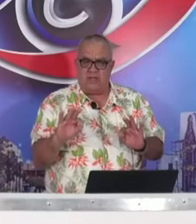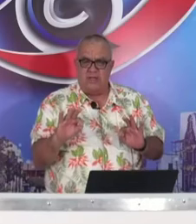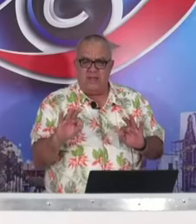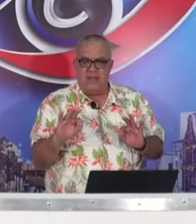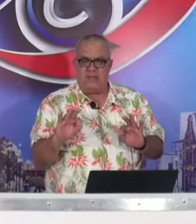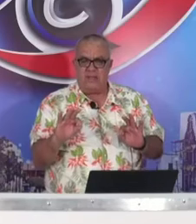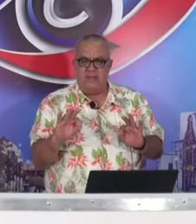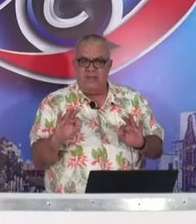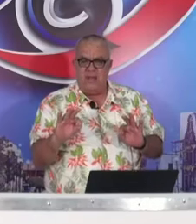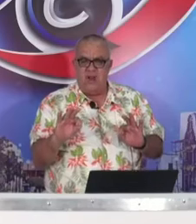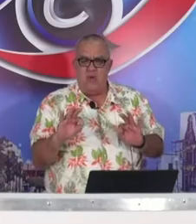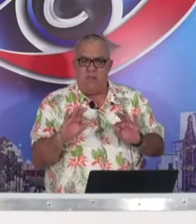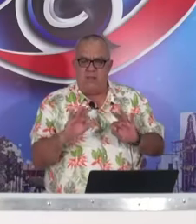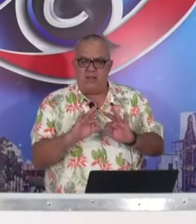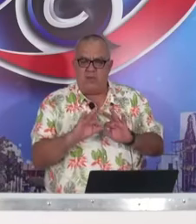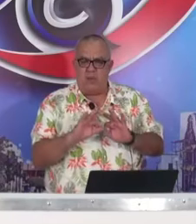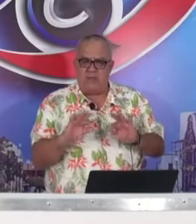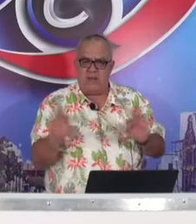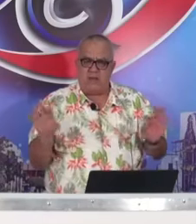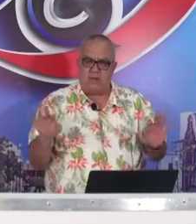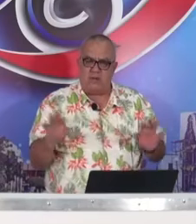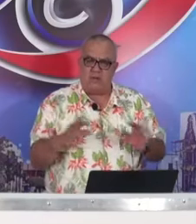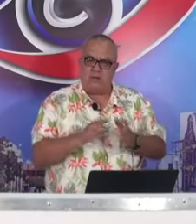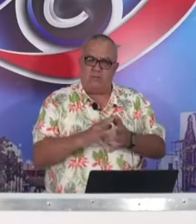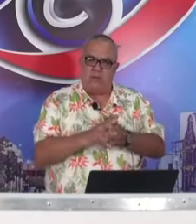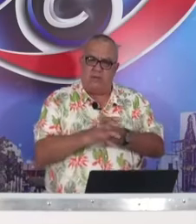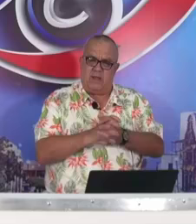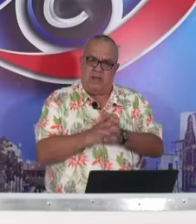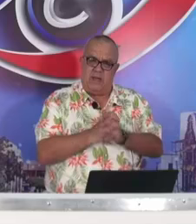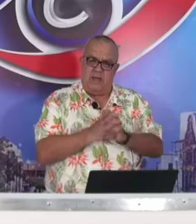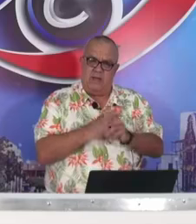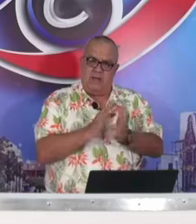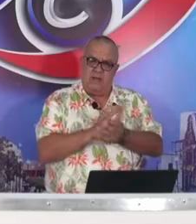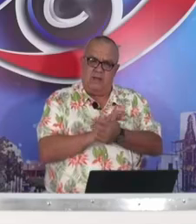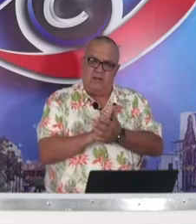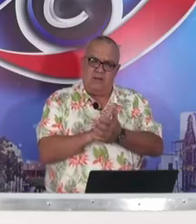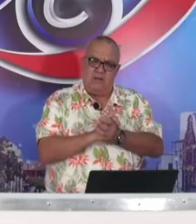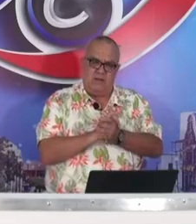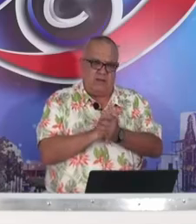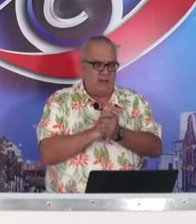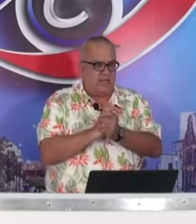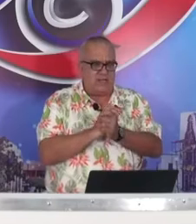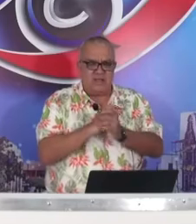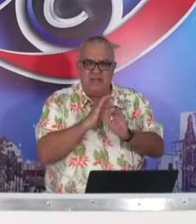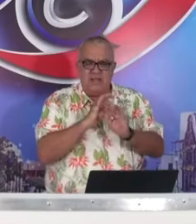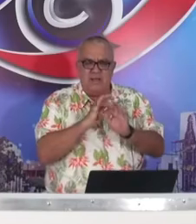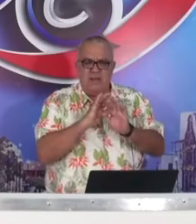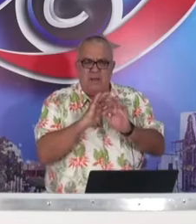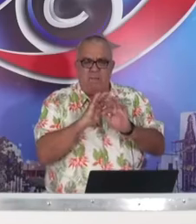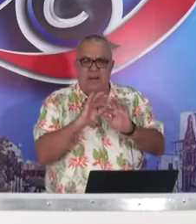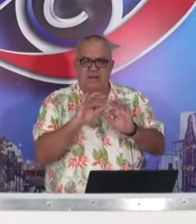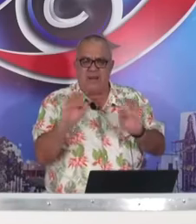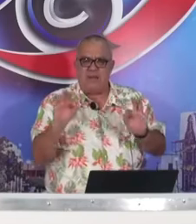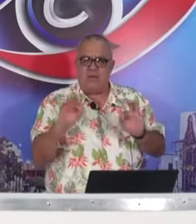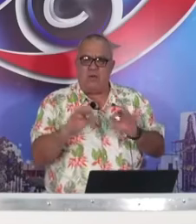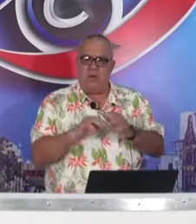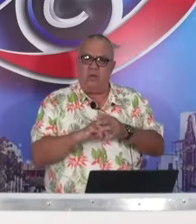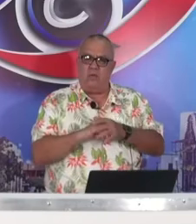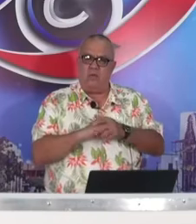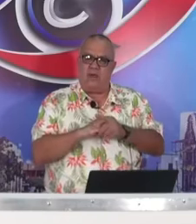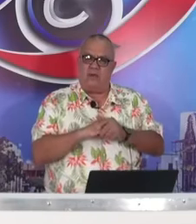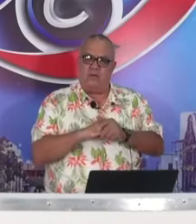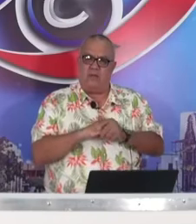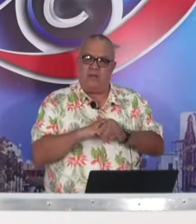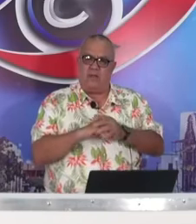Ortiz es lo más corriente que usted se puede imaginar, De veras es patético